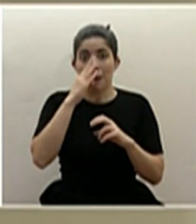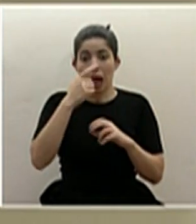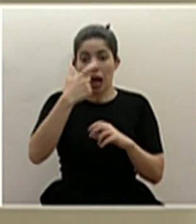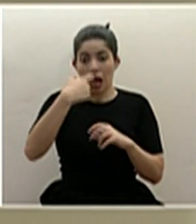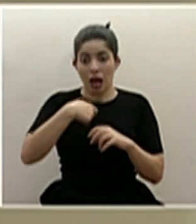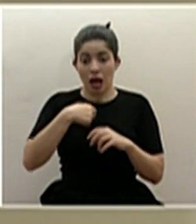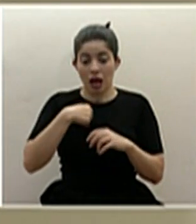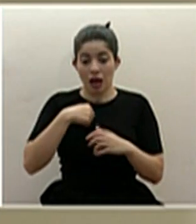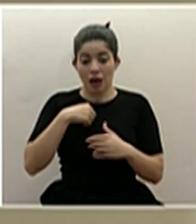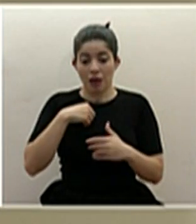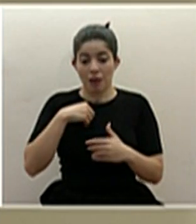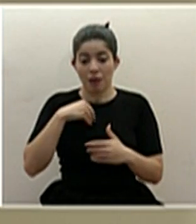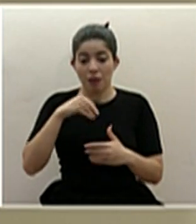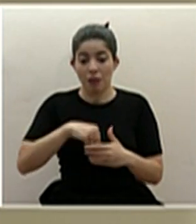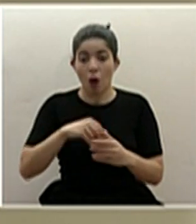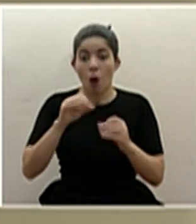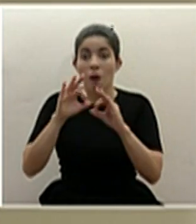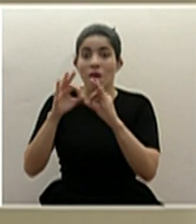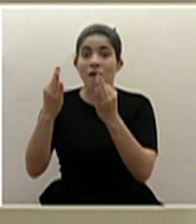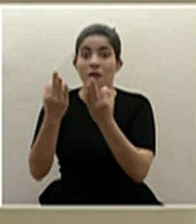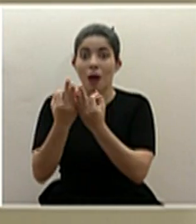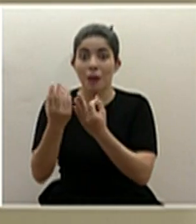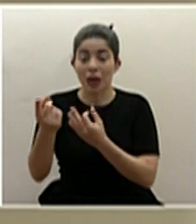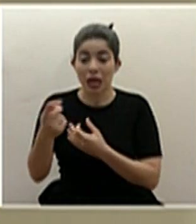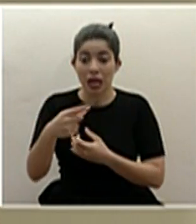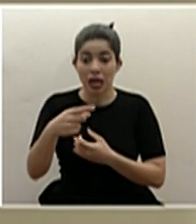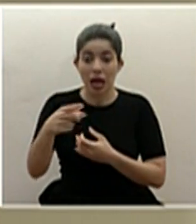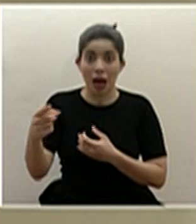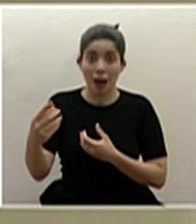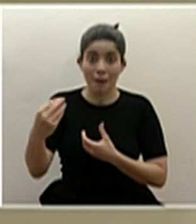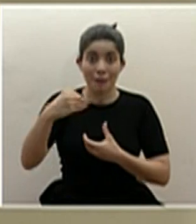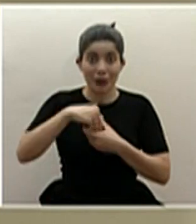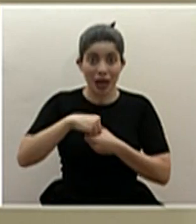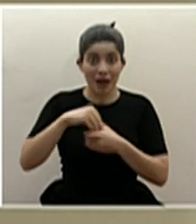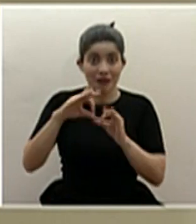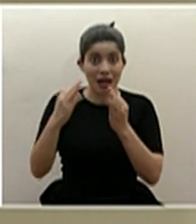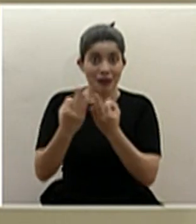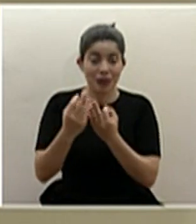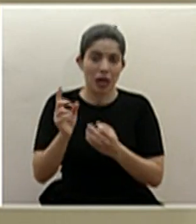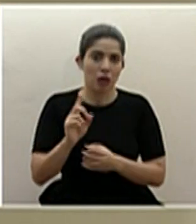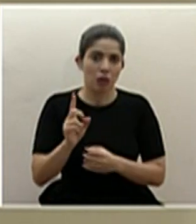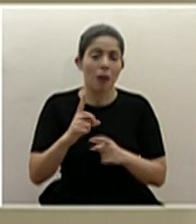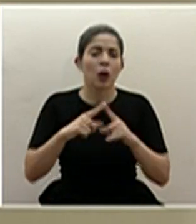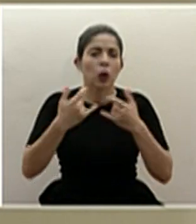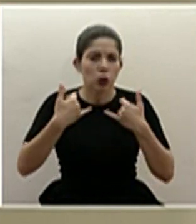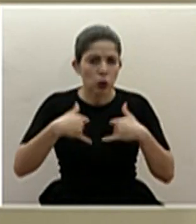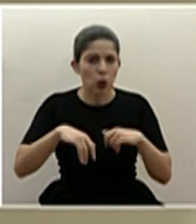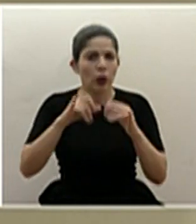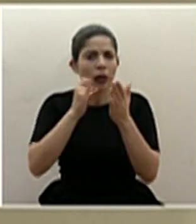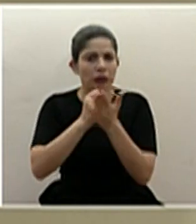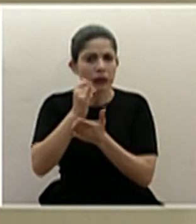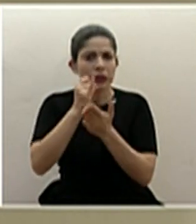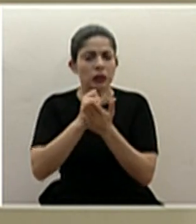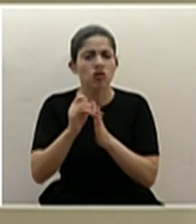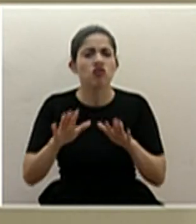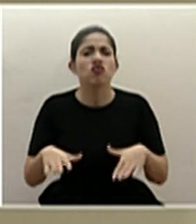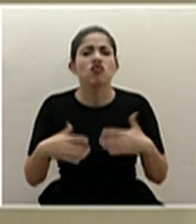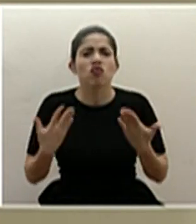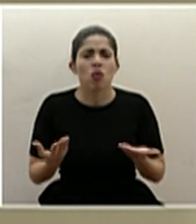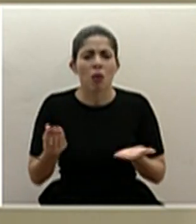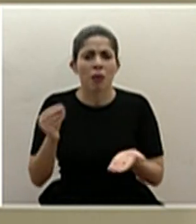los familiares que haya sido el contagio a través de ellos. Todavía está en investigación justamente cómo fue el